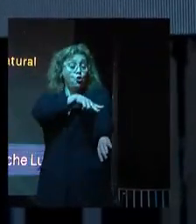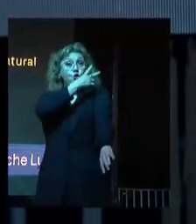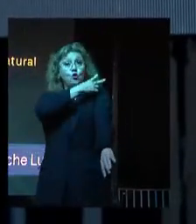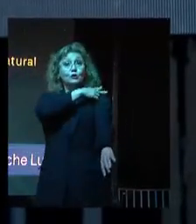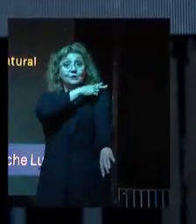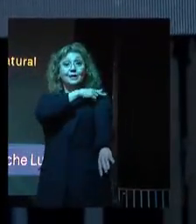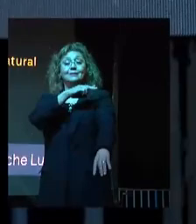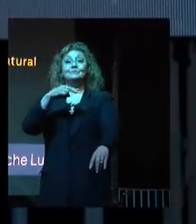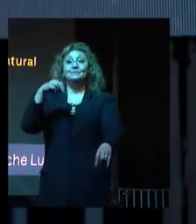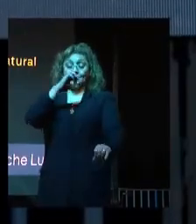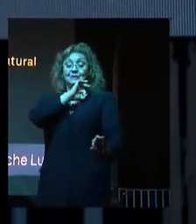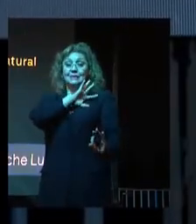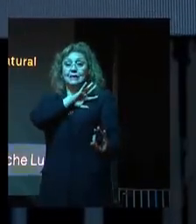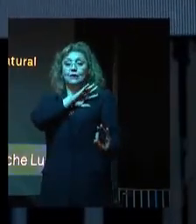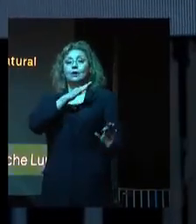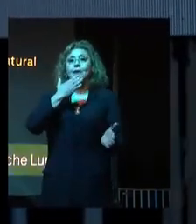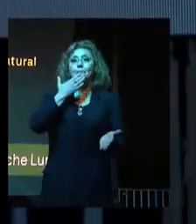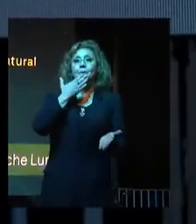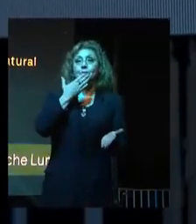chileno,